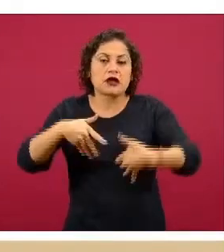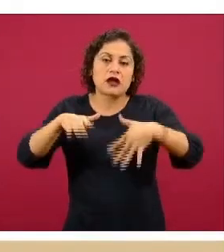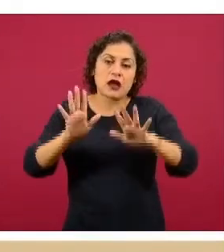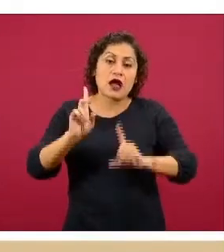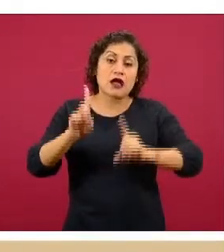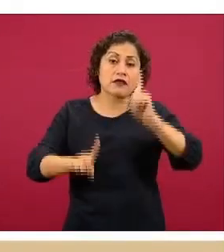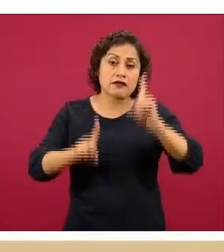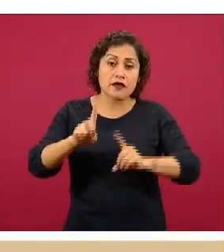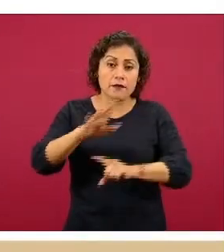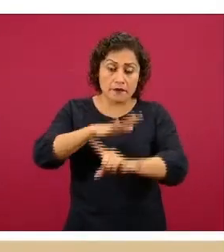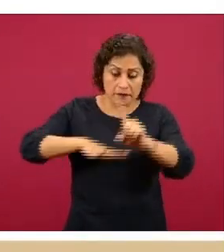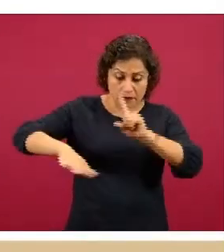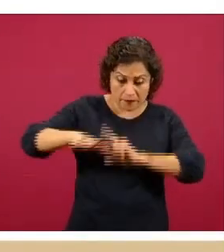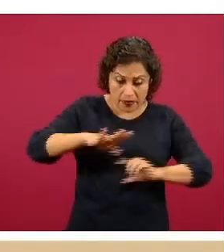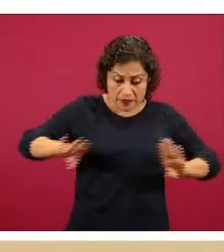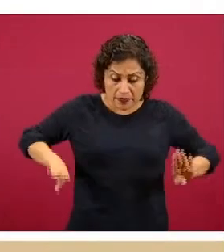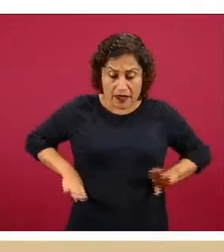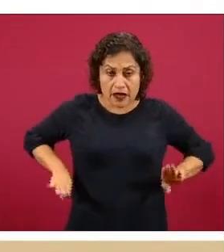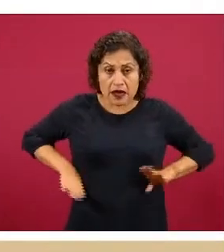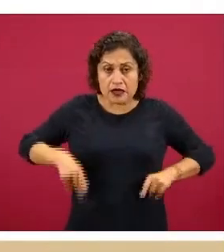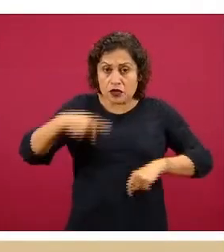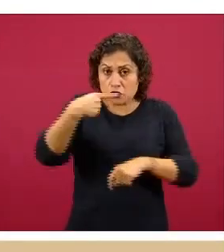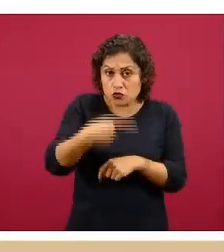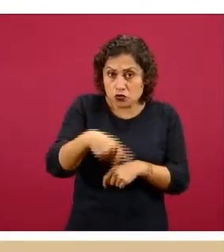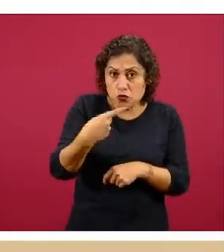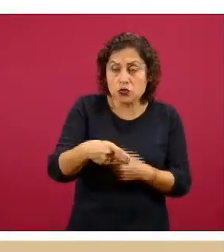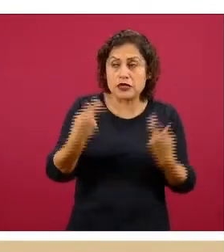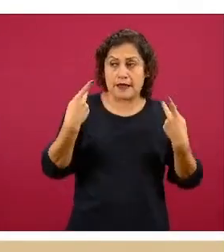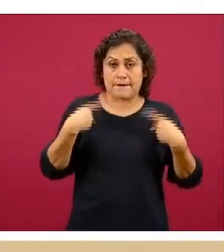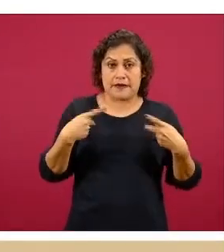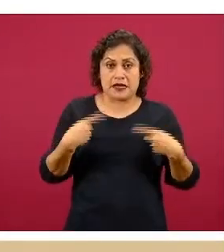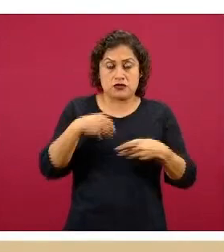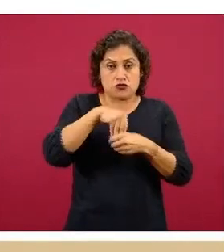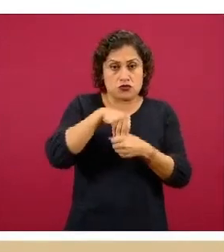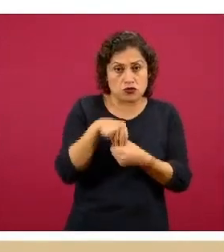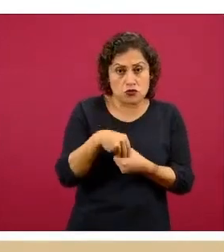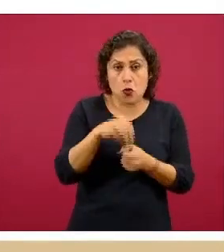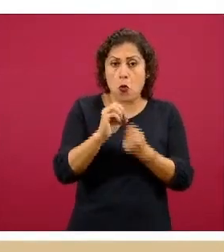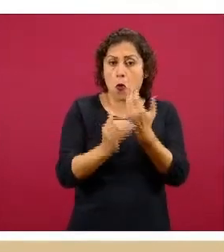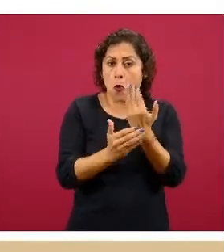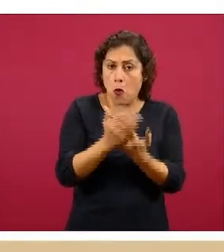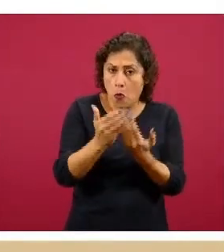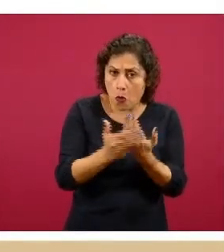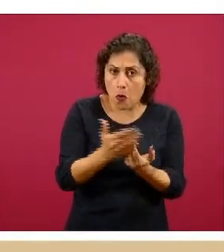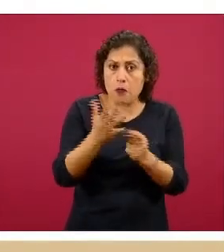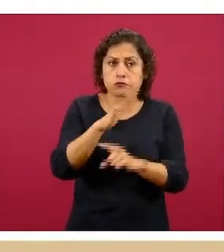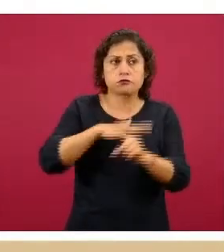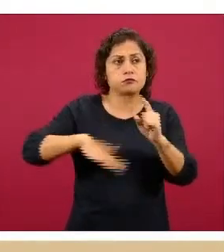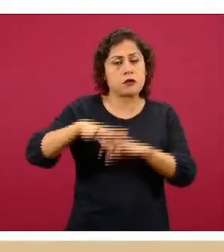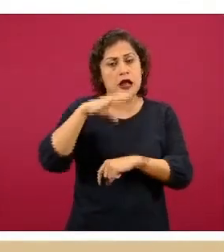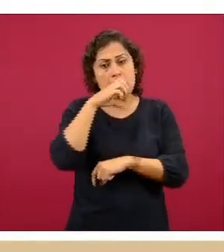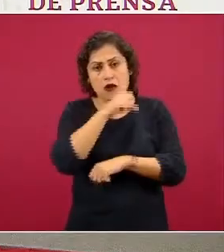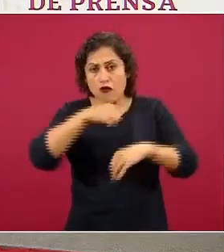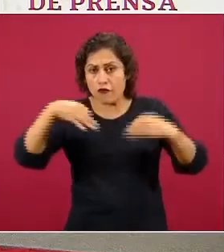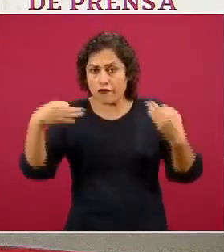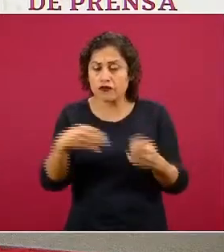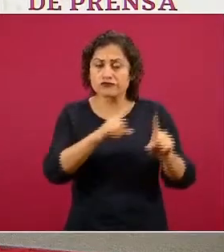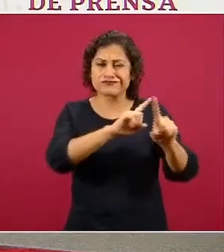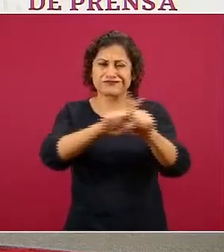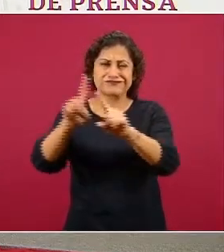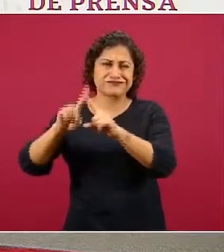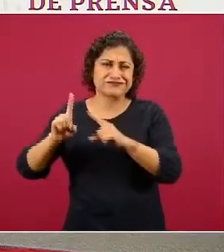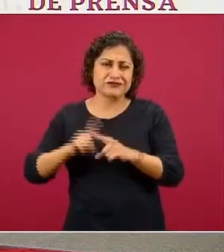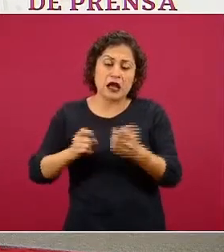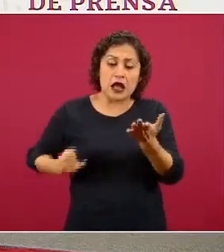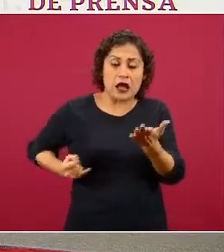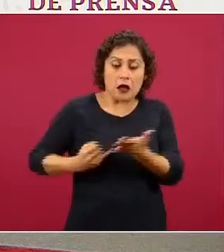características sociodemográficas, las características territoriales, las características climáticas, las políticas implementadas. Hay tantos